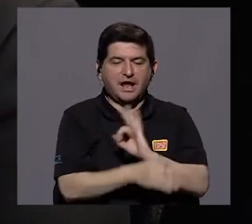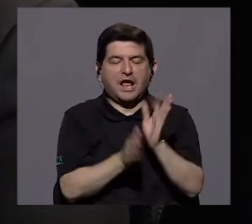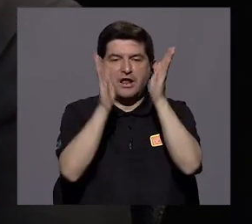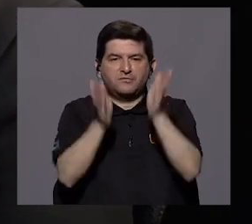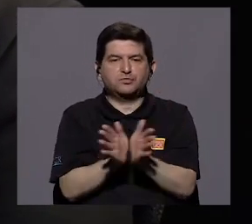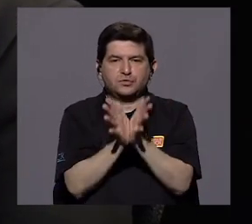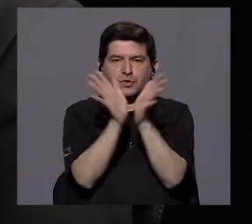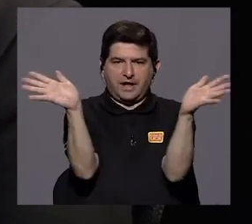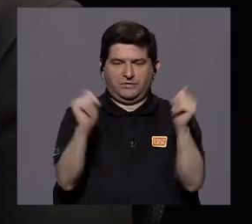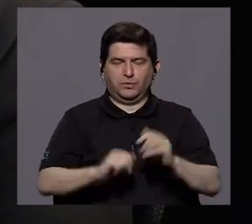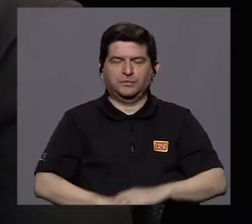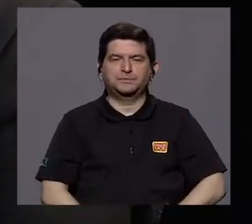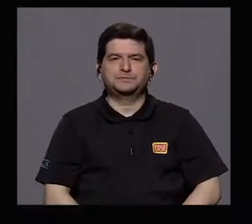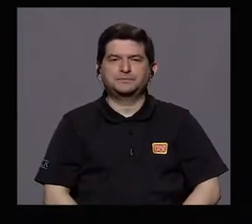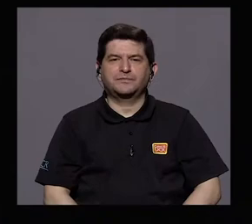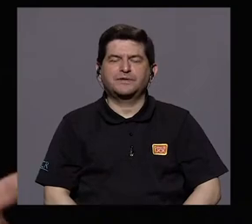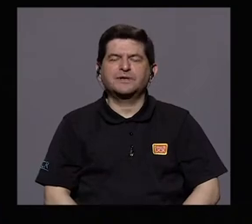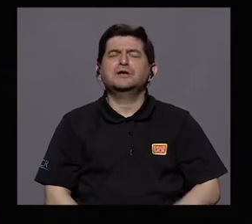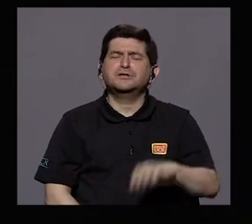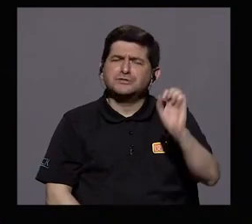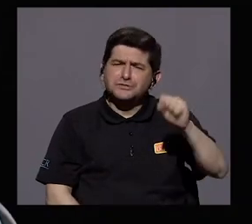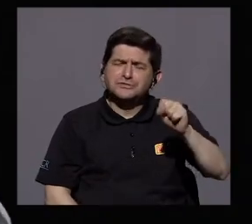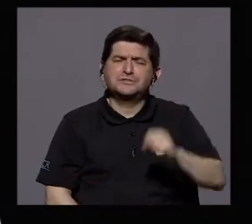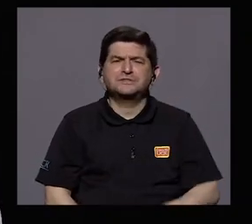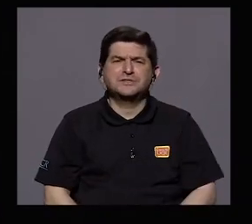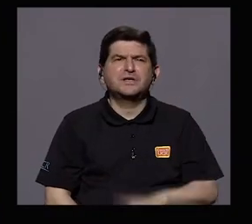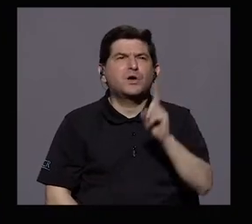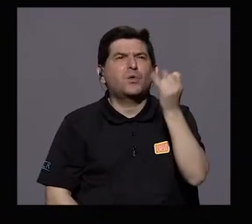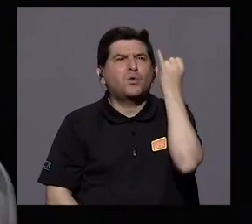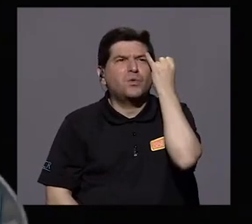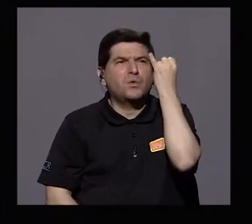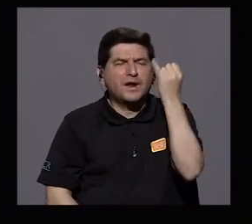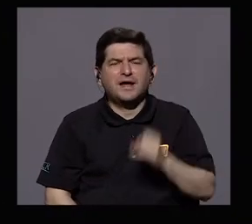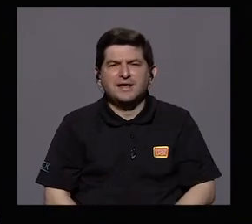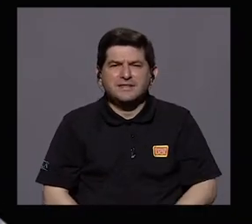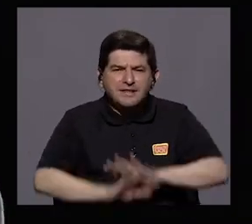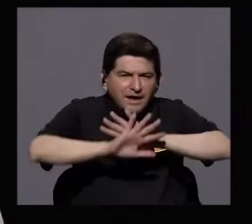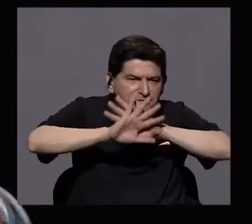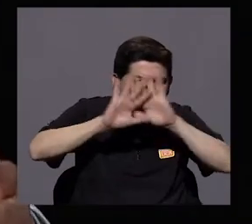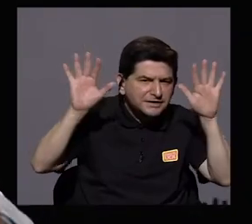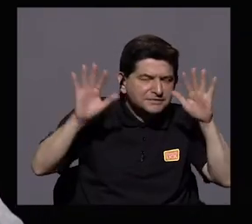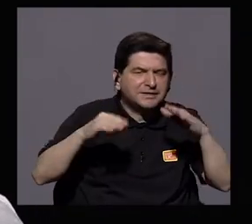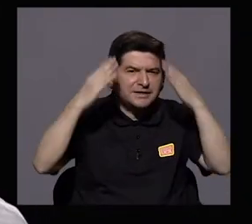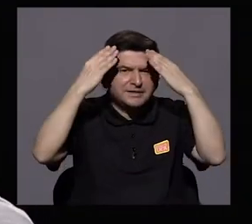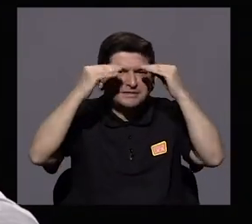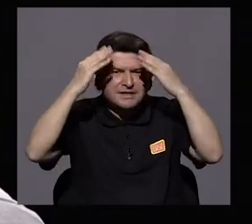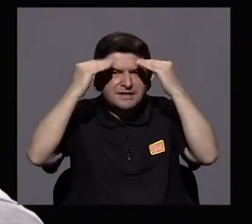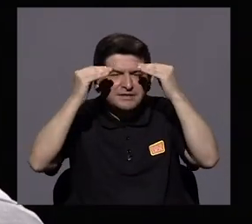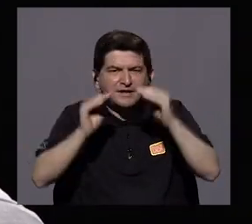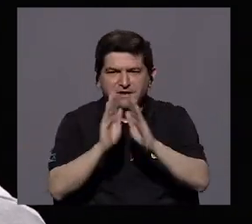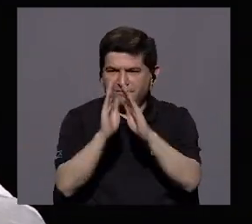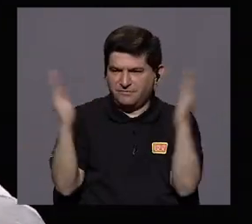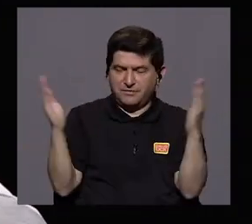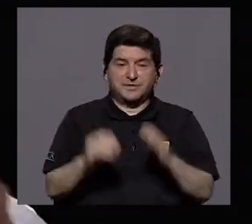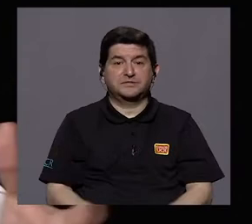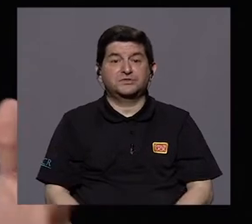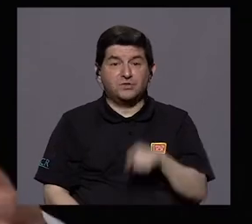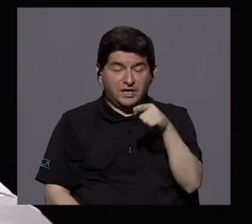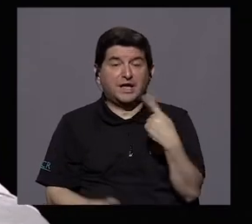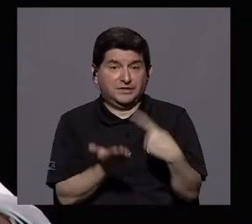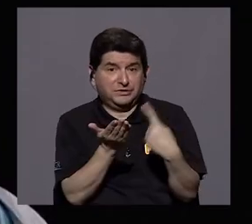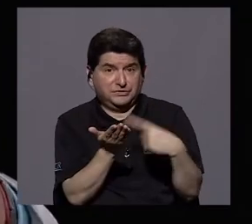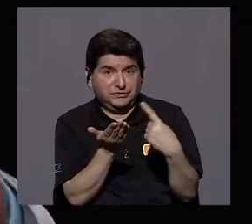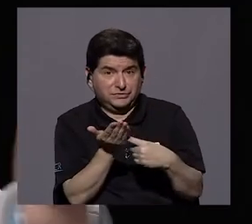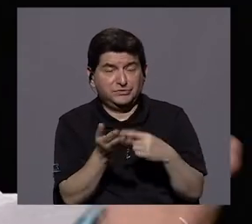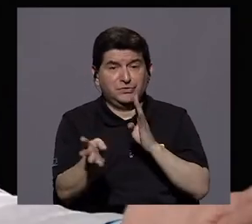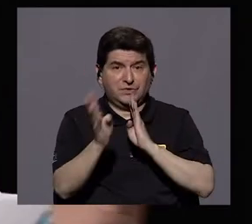los funcionarios públicos, ¿verdad? Sí. ¿Sabe por qué? Porque también hay como una línea transparente en el caso de los datos abiertos que inclusive ha causado